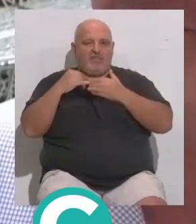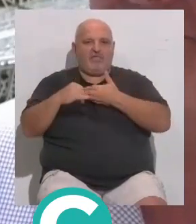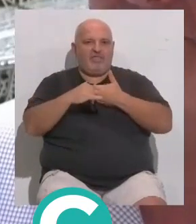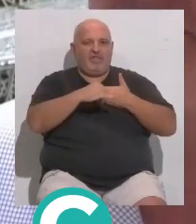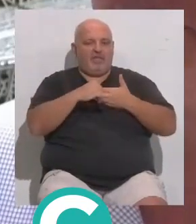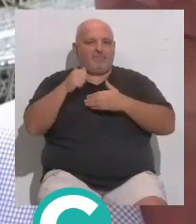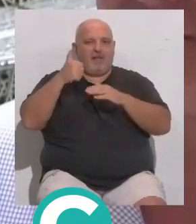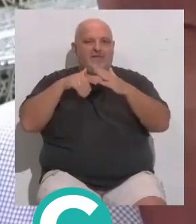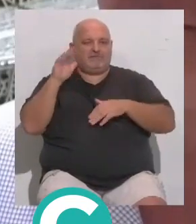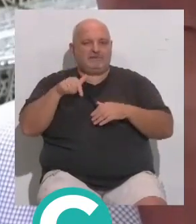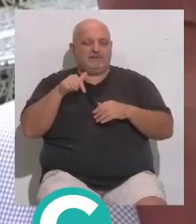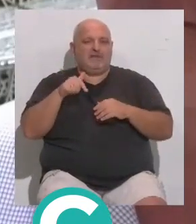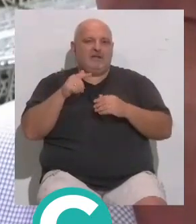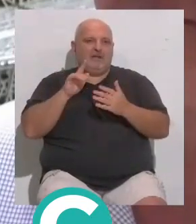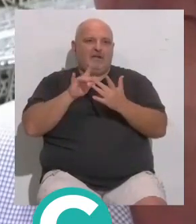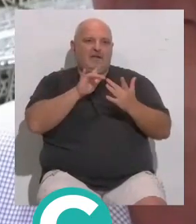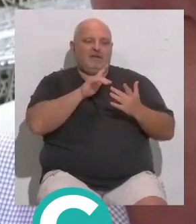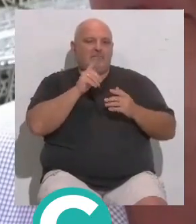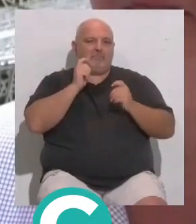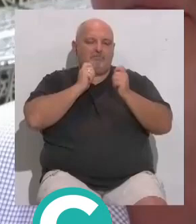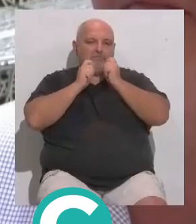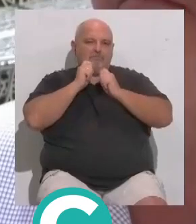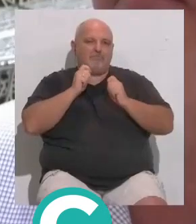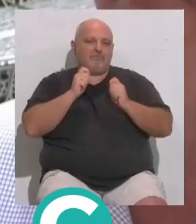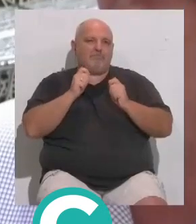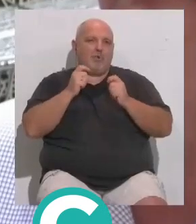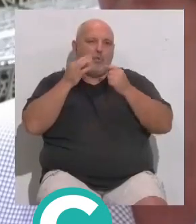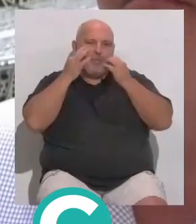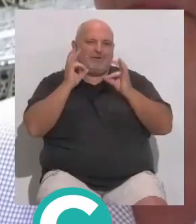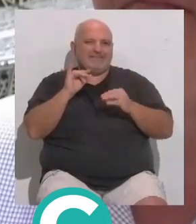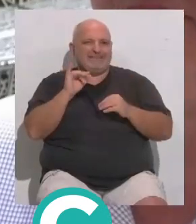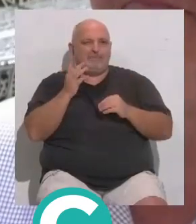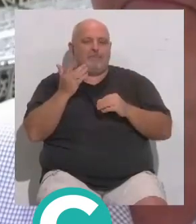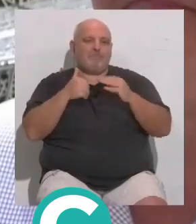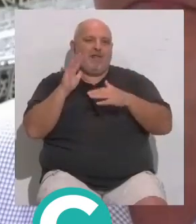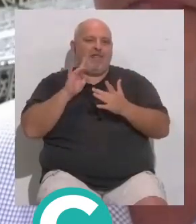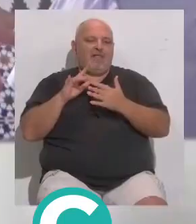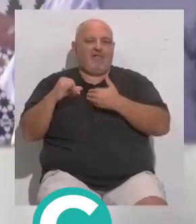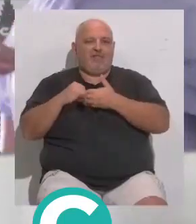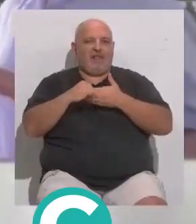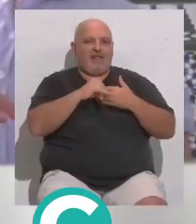acercamiento mayor y el trato es más humano. Vamos, humano es siempre, pero la